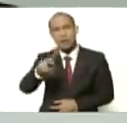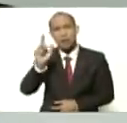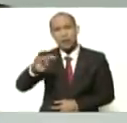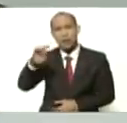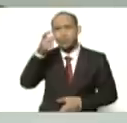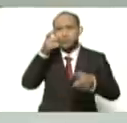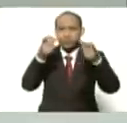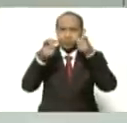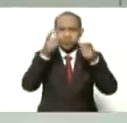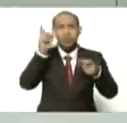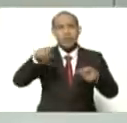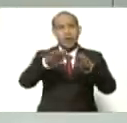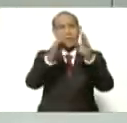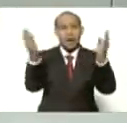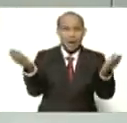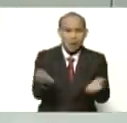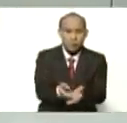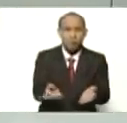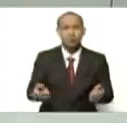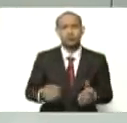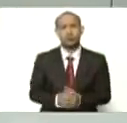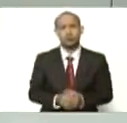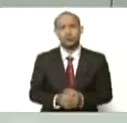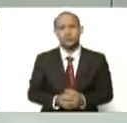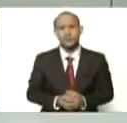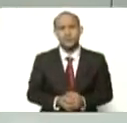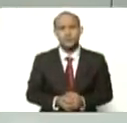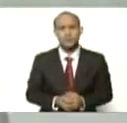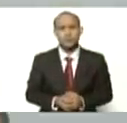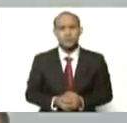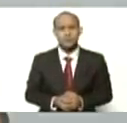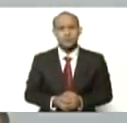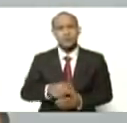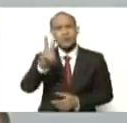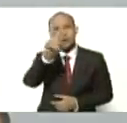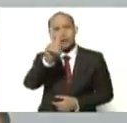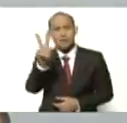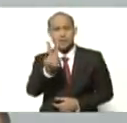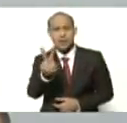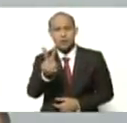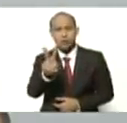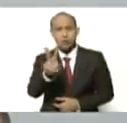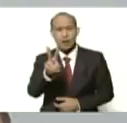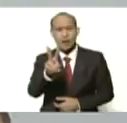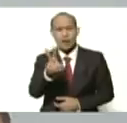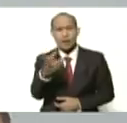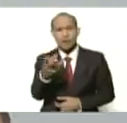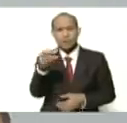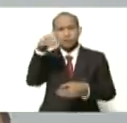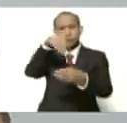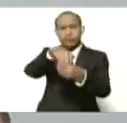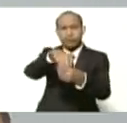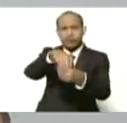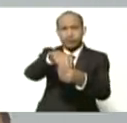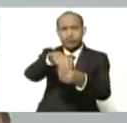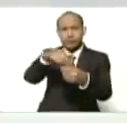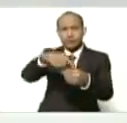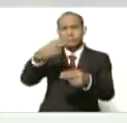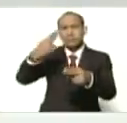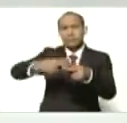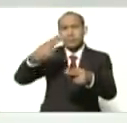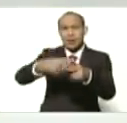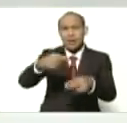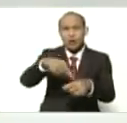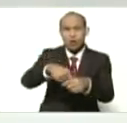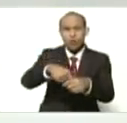entero porque esta variante va a circular por todo el mundo y venezuela está en un foco especial de riesgo frente a